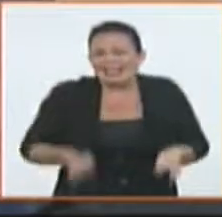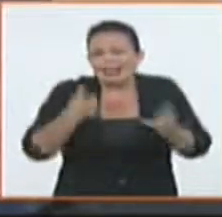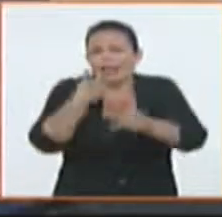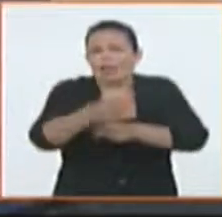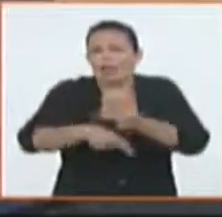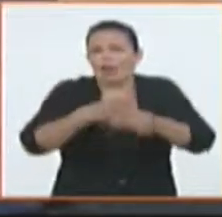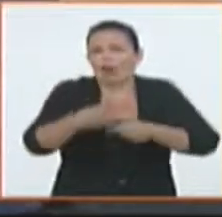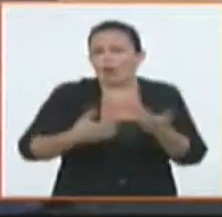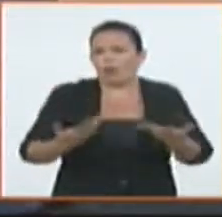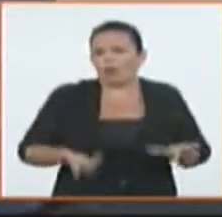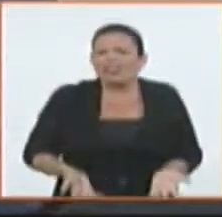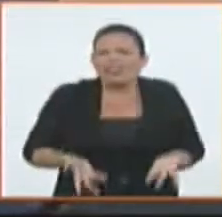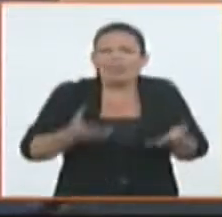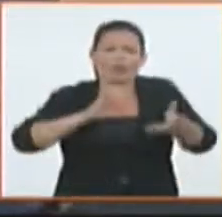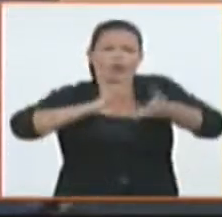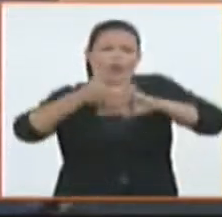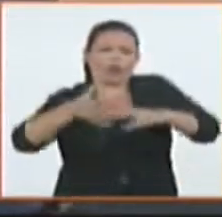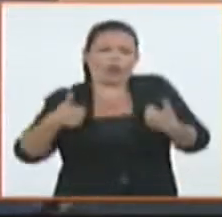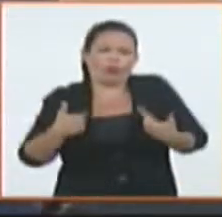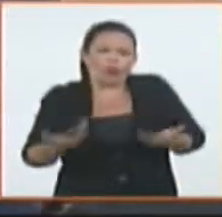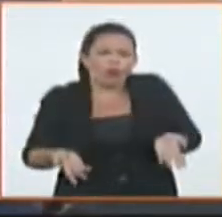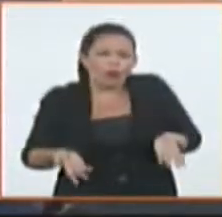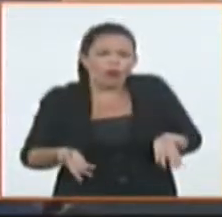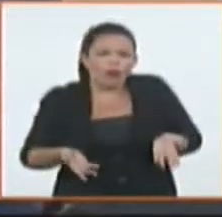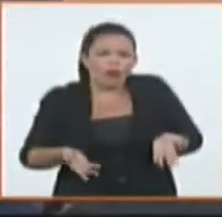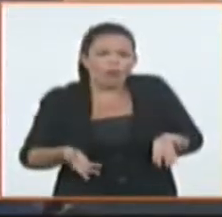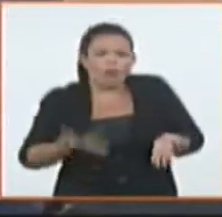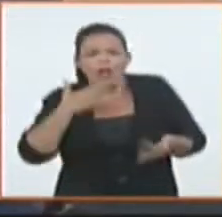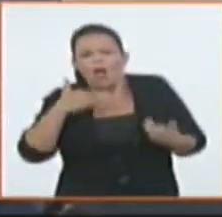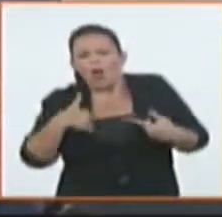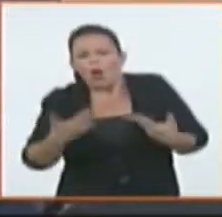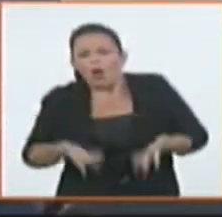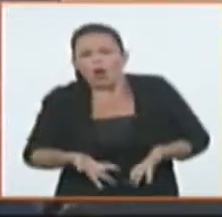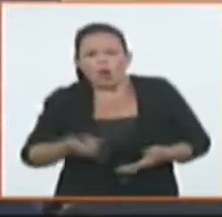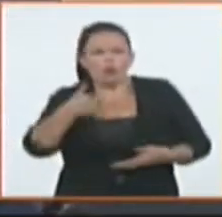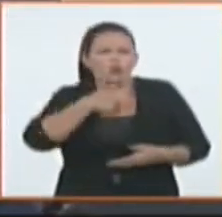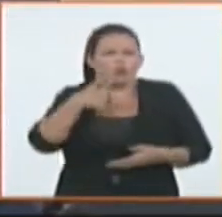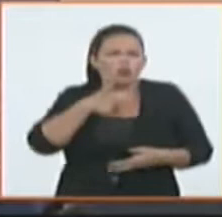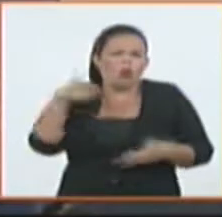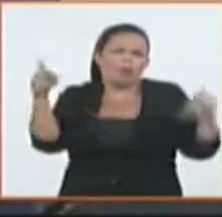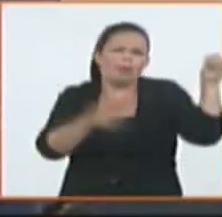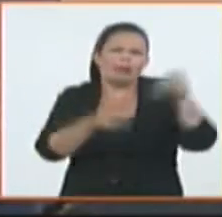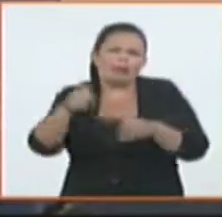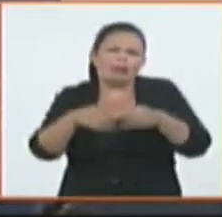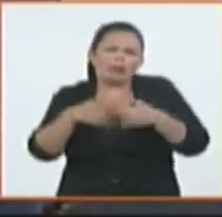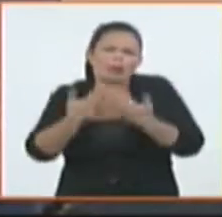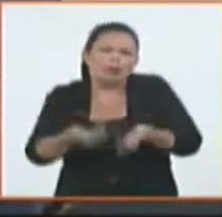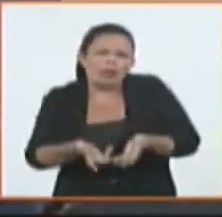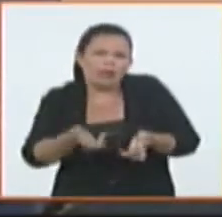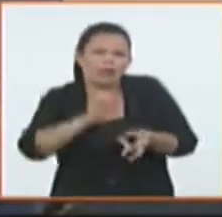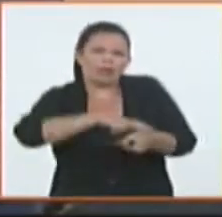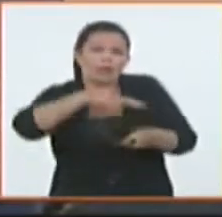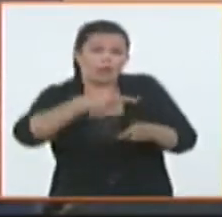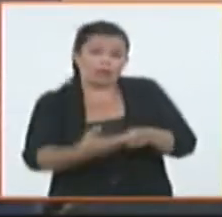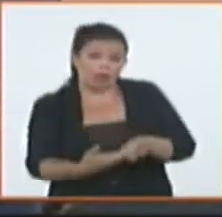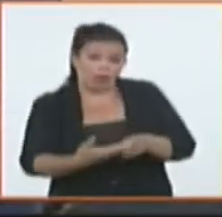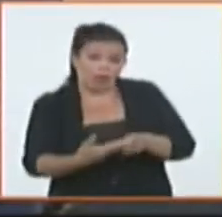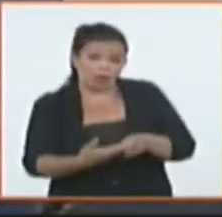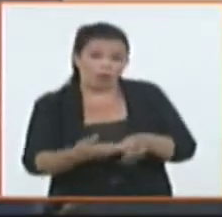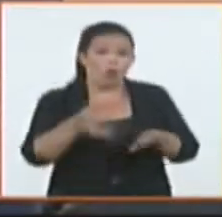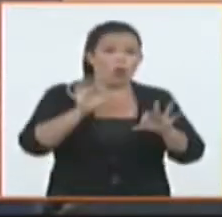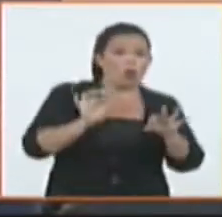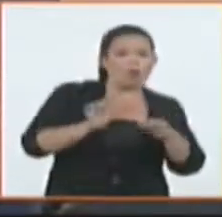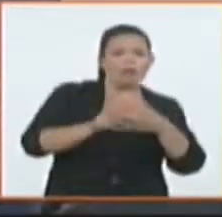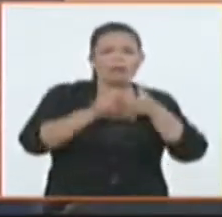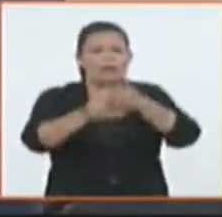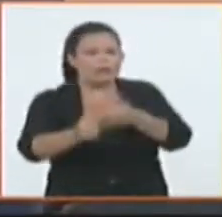qué procedimientos? ¿En qué calidad participamos? Representando, dirigiendo, como funcionario,